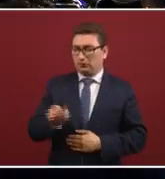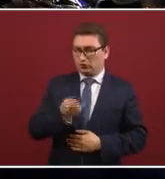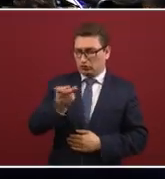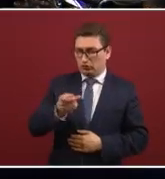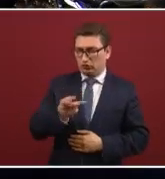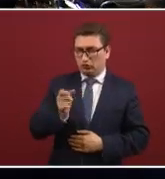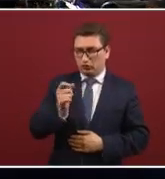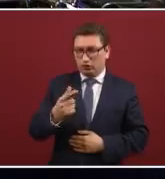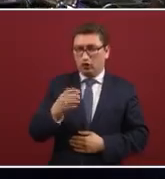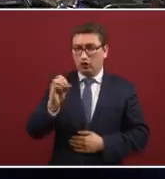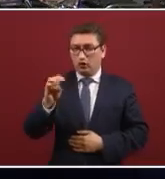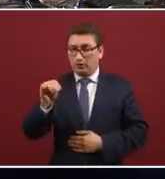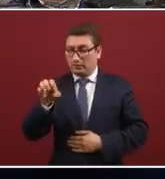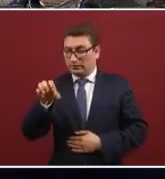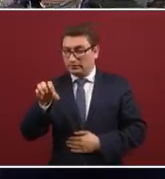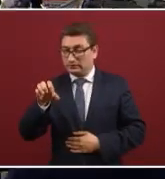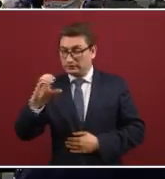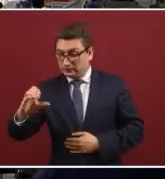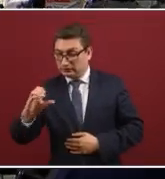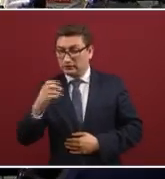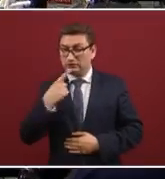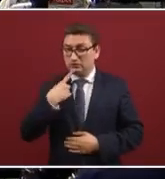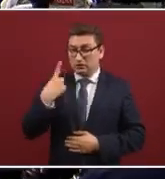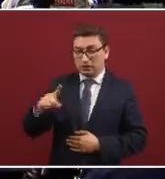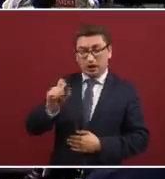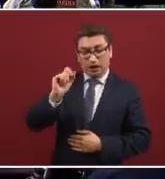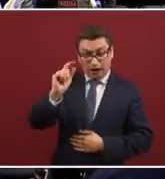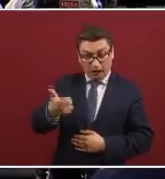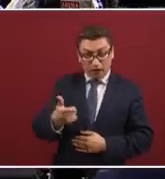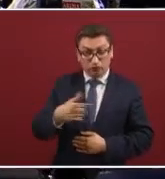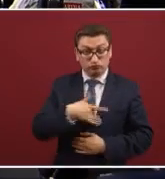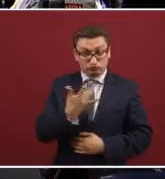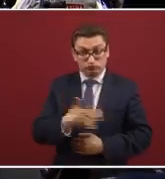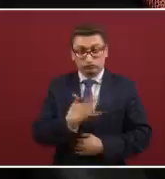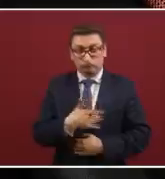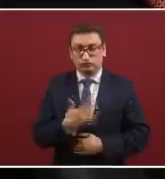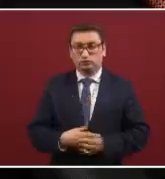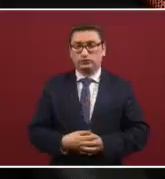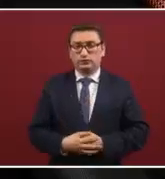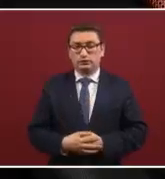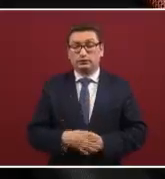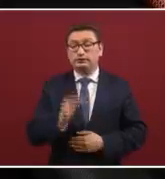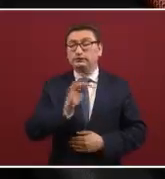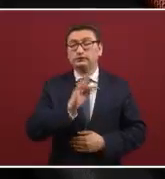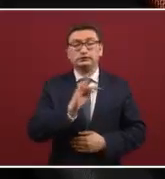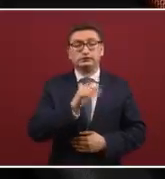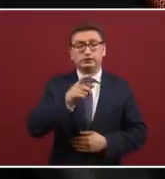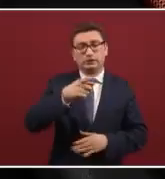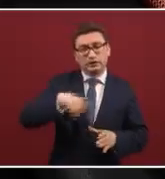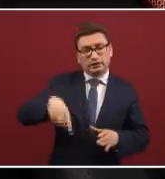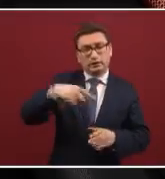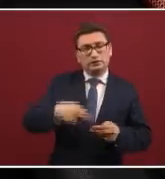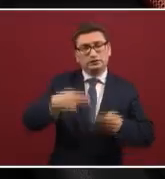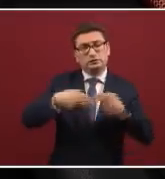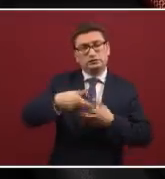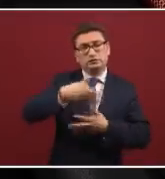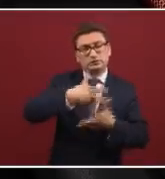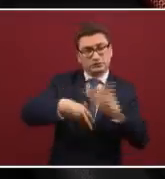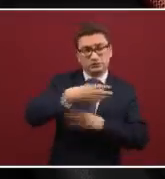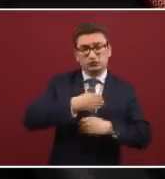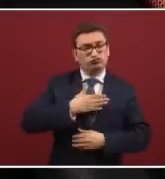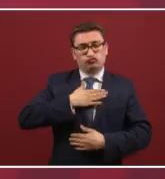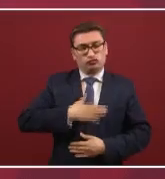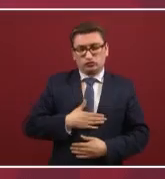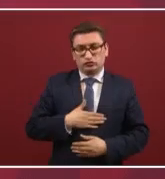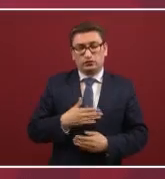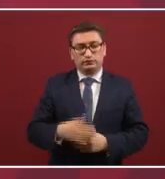la OMC en caso de seguir esta medida injusta para el comercio? Sería